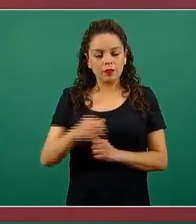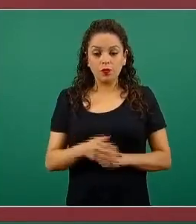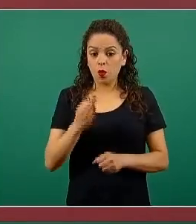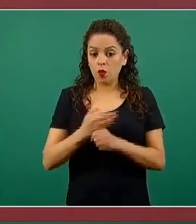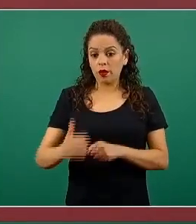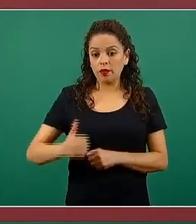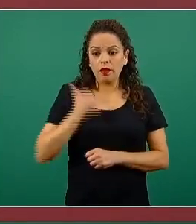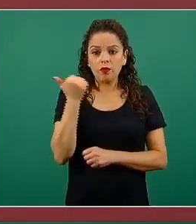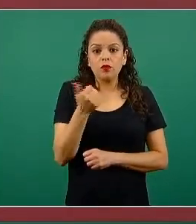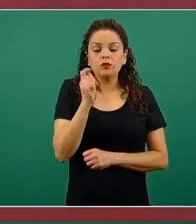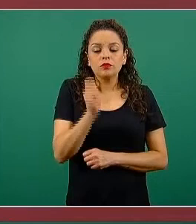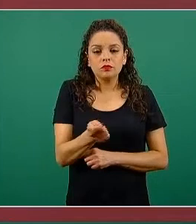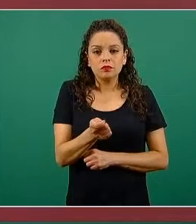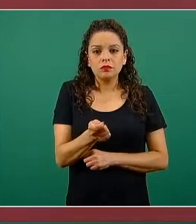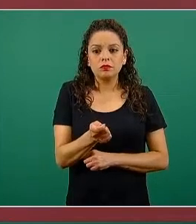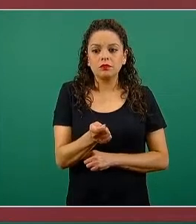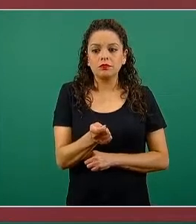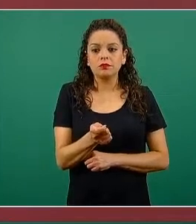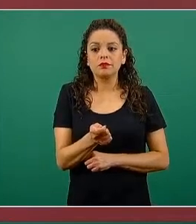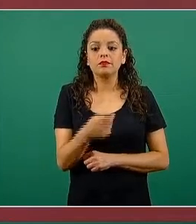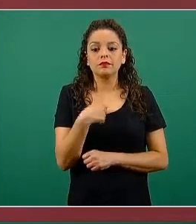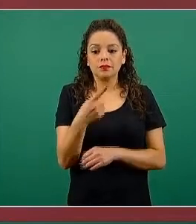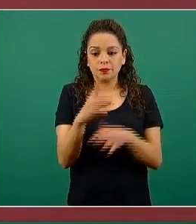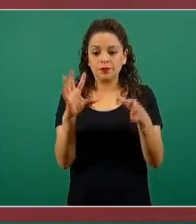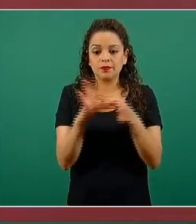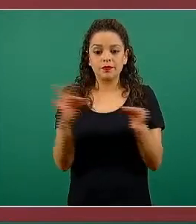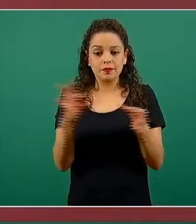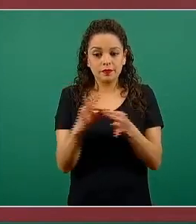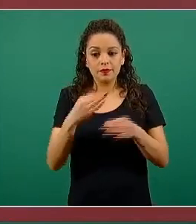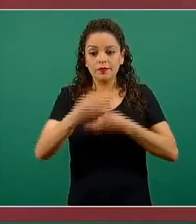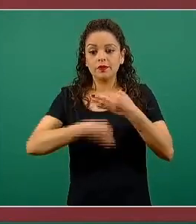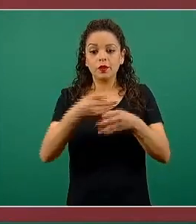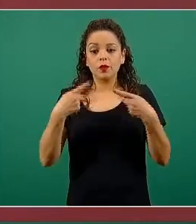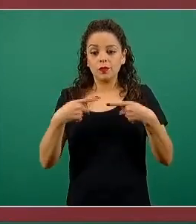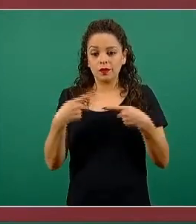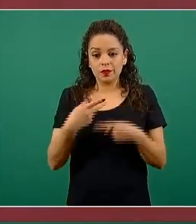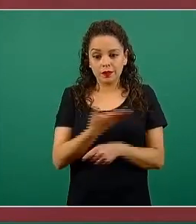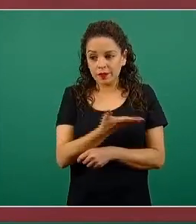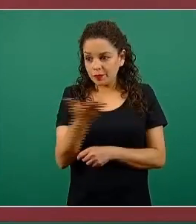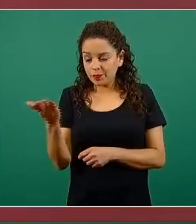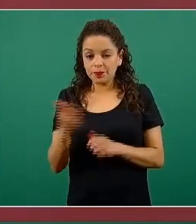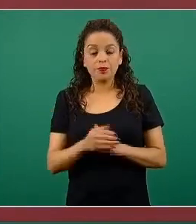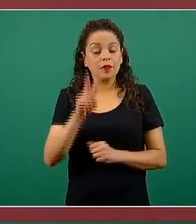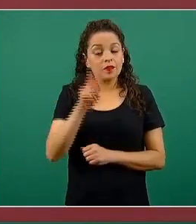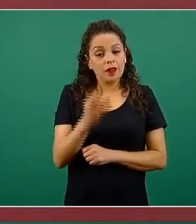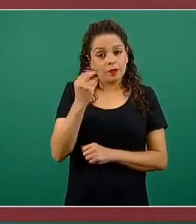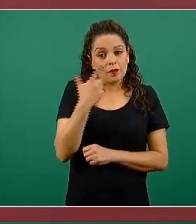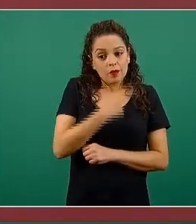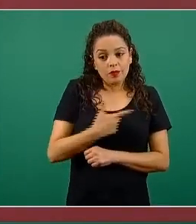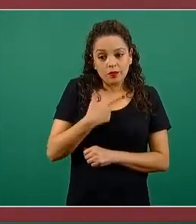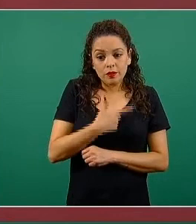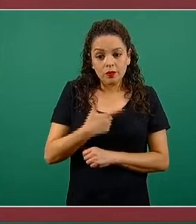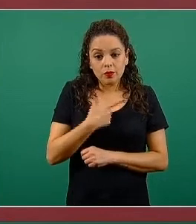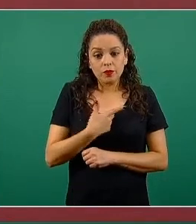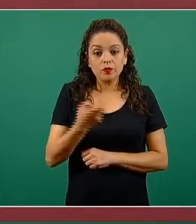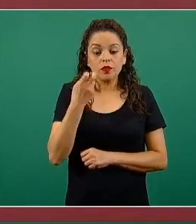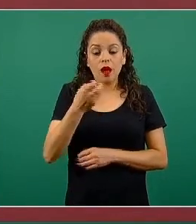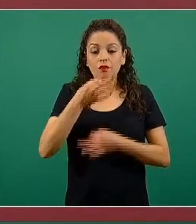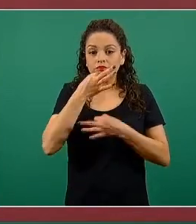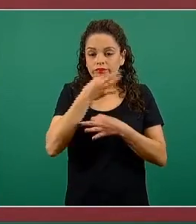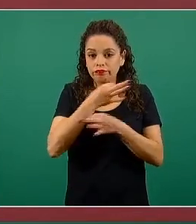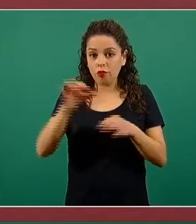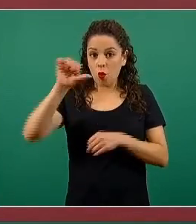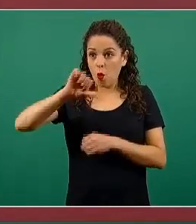Aprovecho para hacer conocimiento de toda la audiencia, con mucho gusto, esta noticia. Hoy por la mañana,